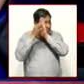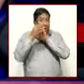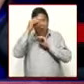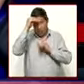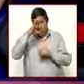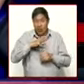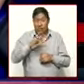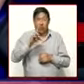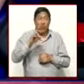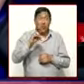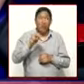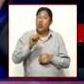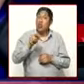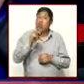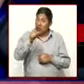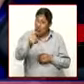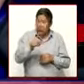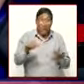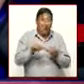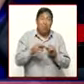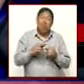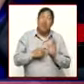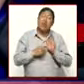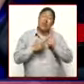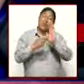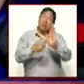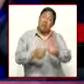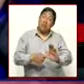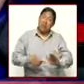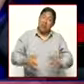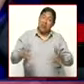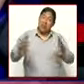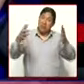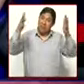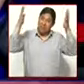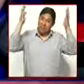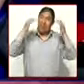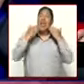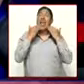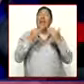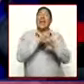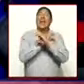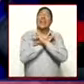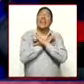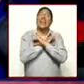Román, también a ustedes, para que podamos tener ya un resultado al 100%. Gracias por el